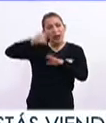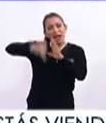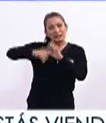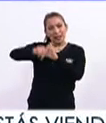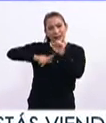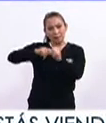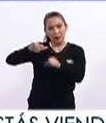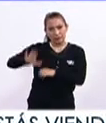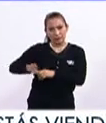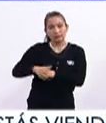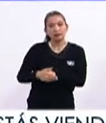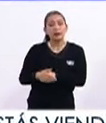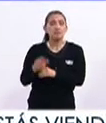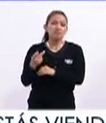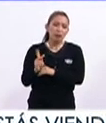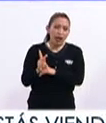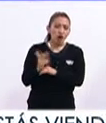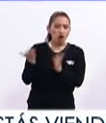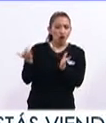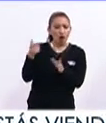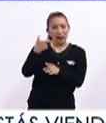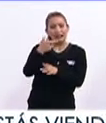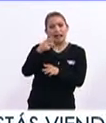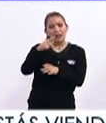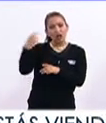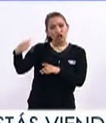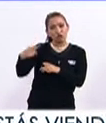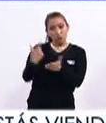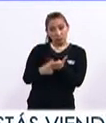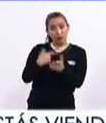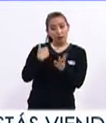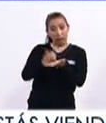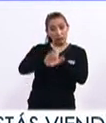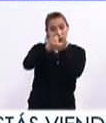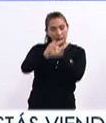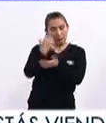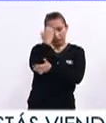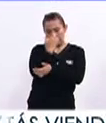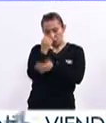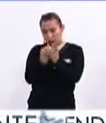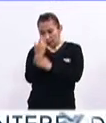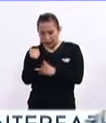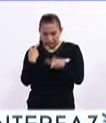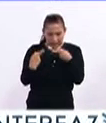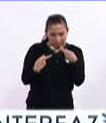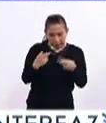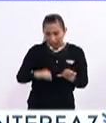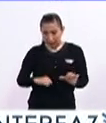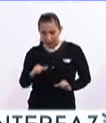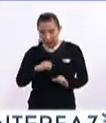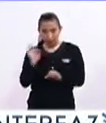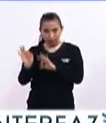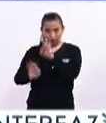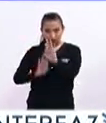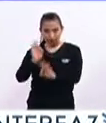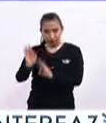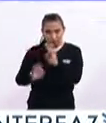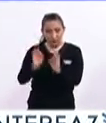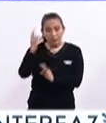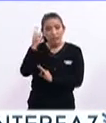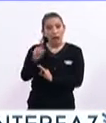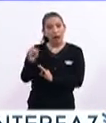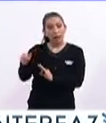esta especie, pero la parte genética definitivamente va a ayudar a plantear nuevas estrategias de manejo